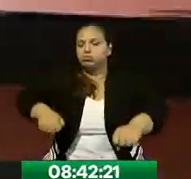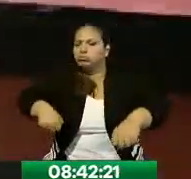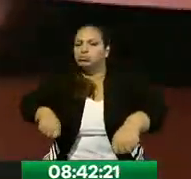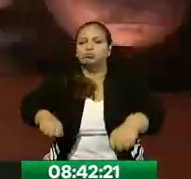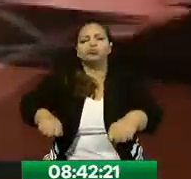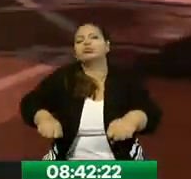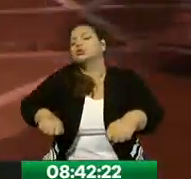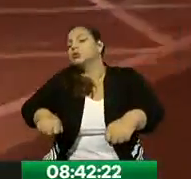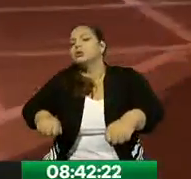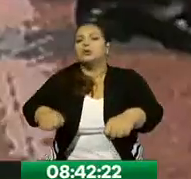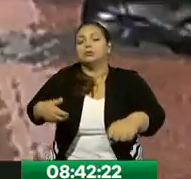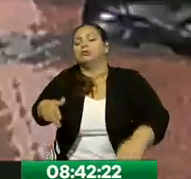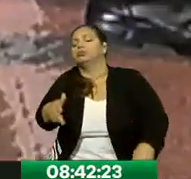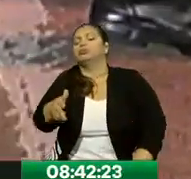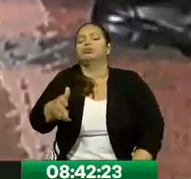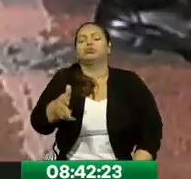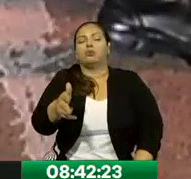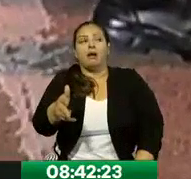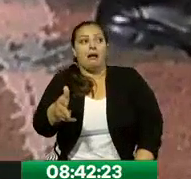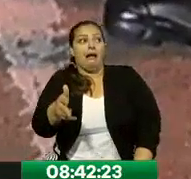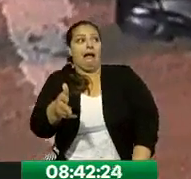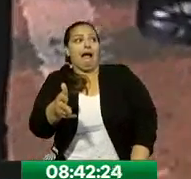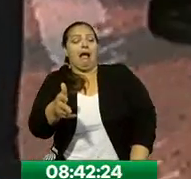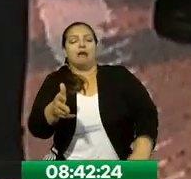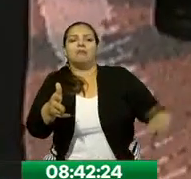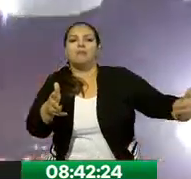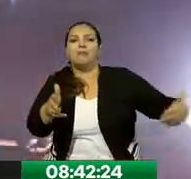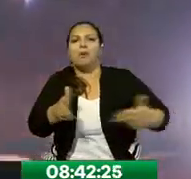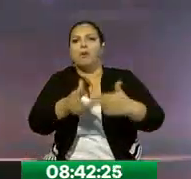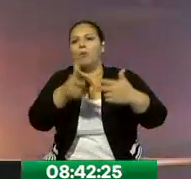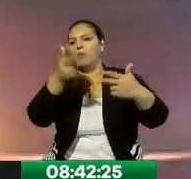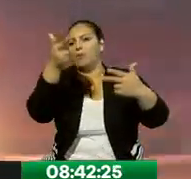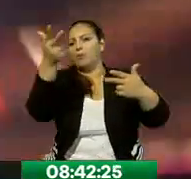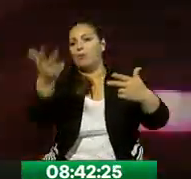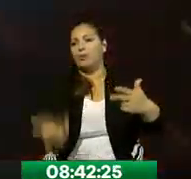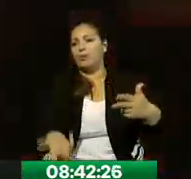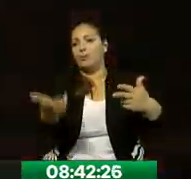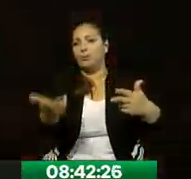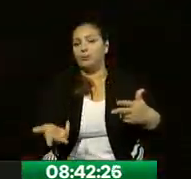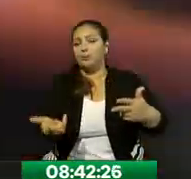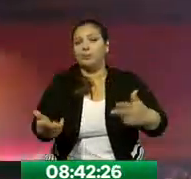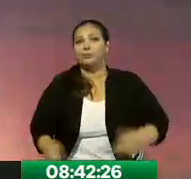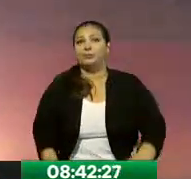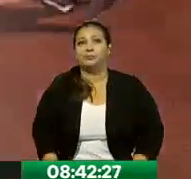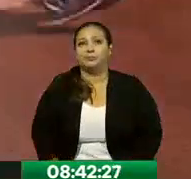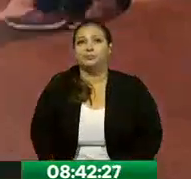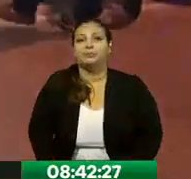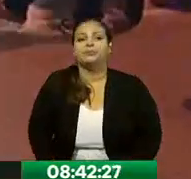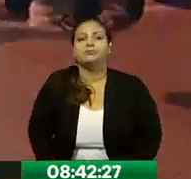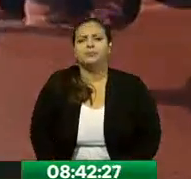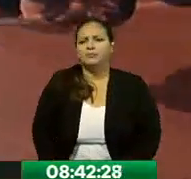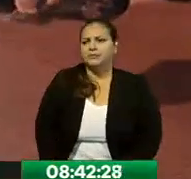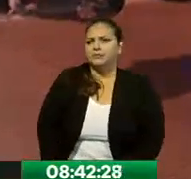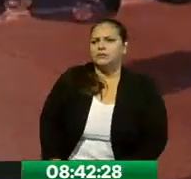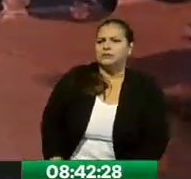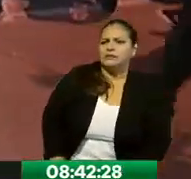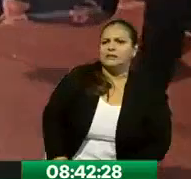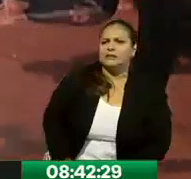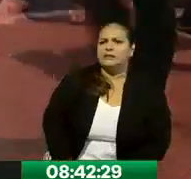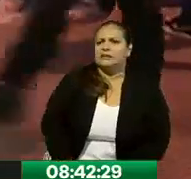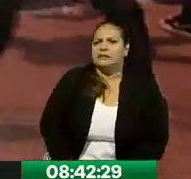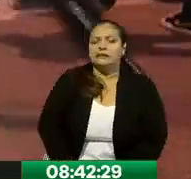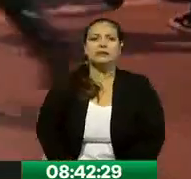calles quitó y maracaibo la víctima debió esperar el arribo de una ambulancia del 911 agentes de la policía nacional